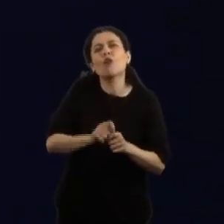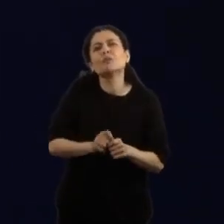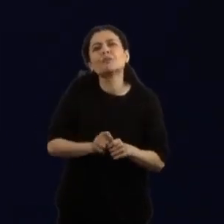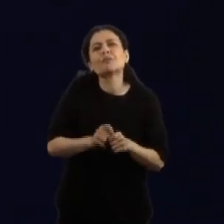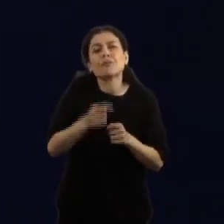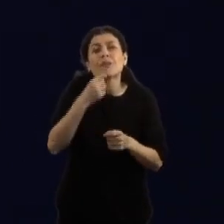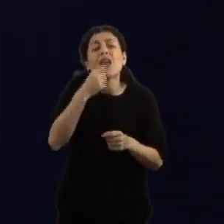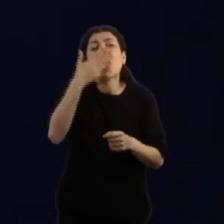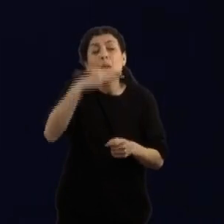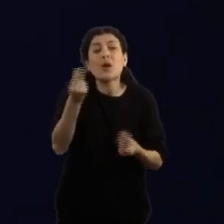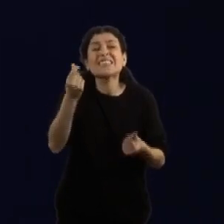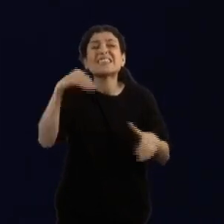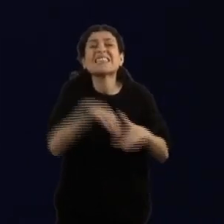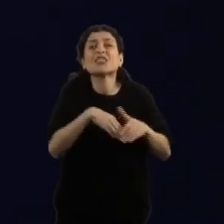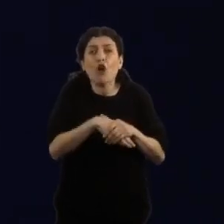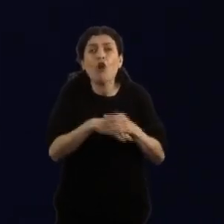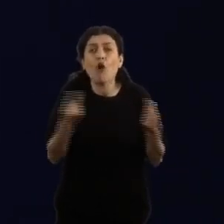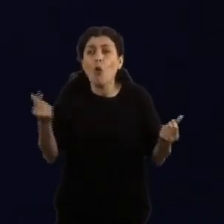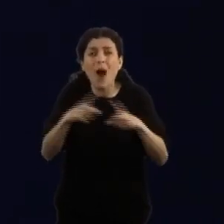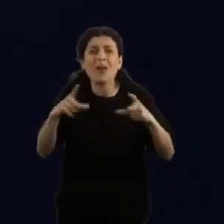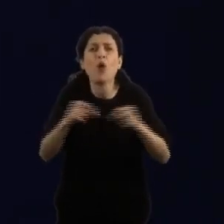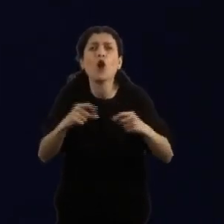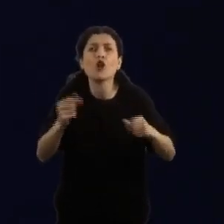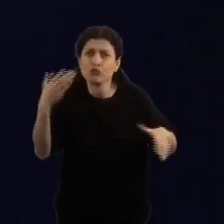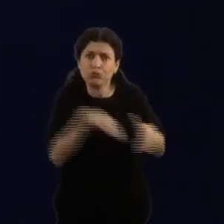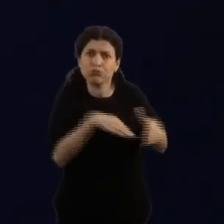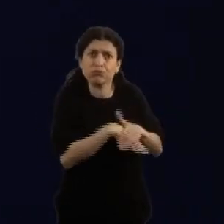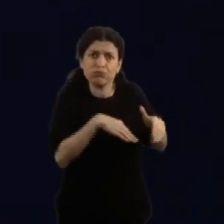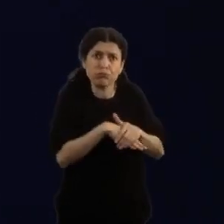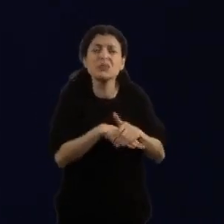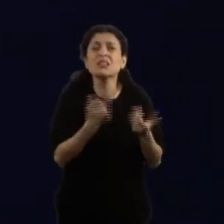la absorción que hizo después el Tesoro con bonos. ¿Cuál es la parte que no se entiende?